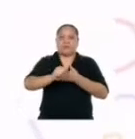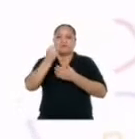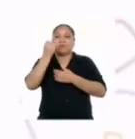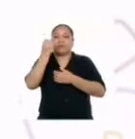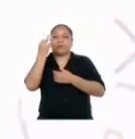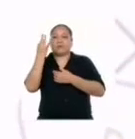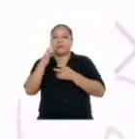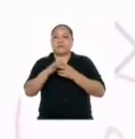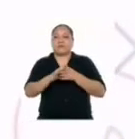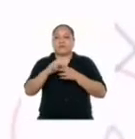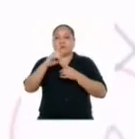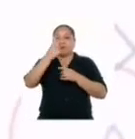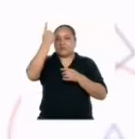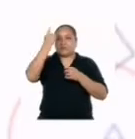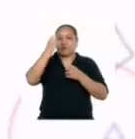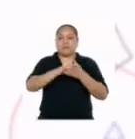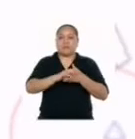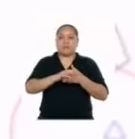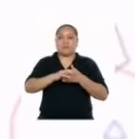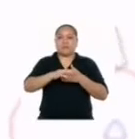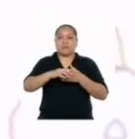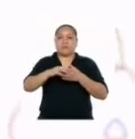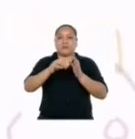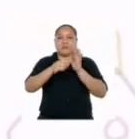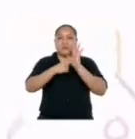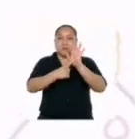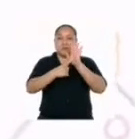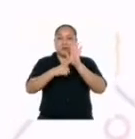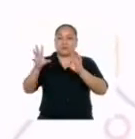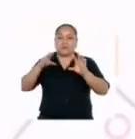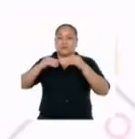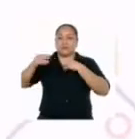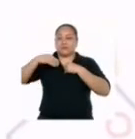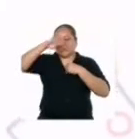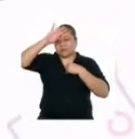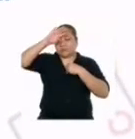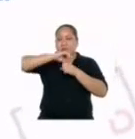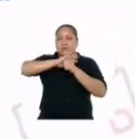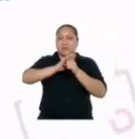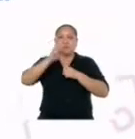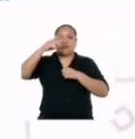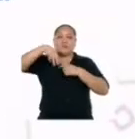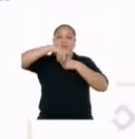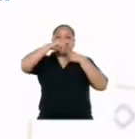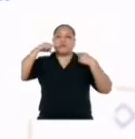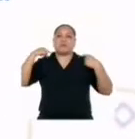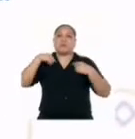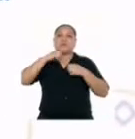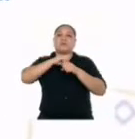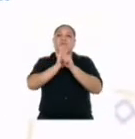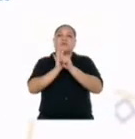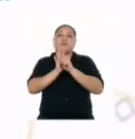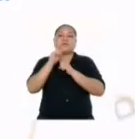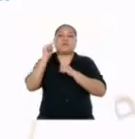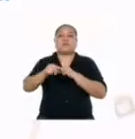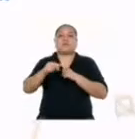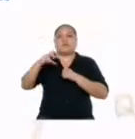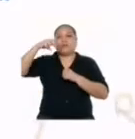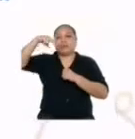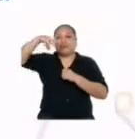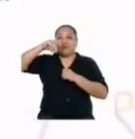primeros casos en América del Sur. En el mes de marzo se declaró que el coronavirus se podía considerar una